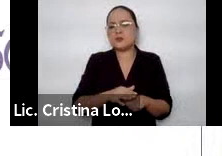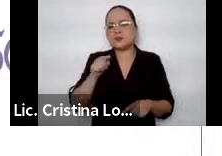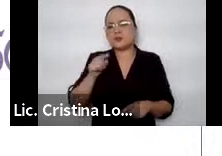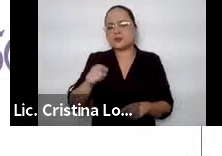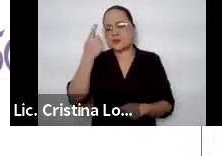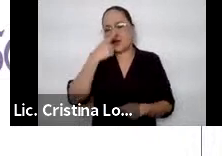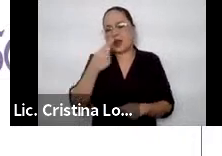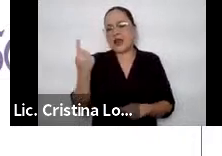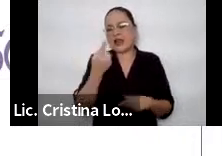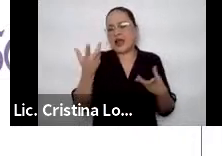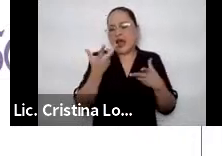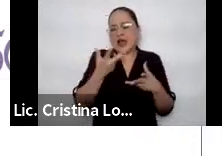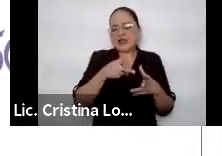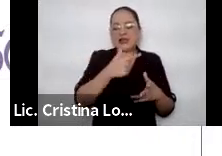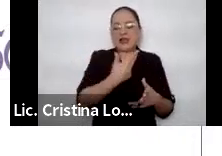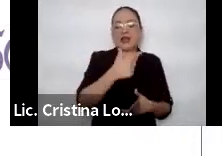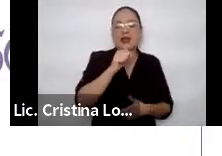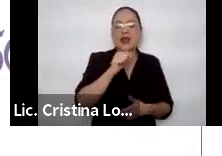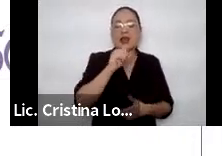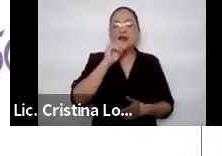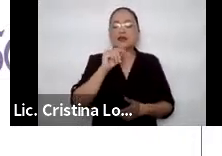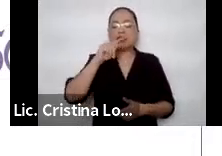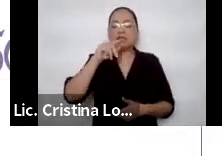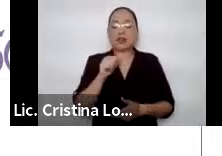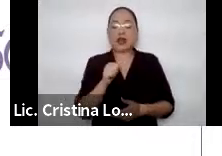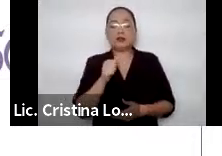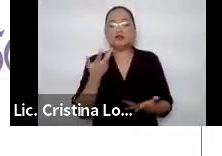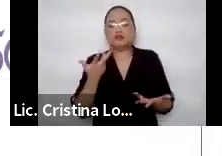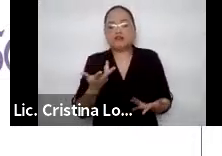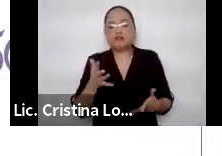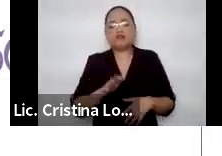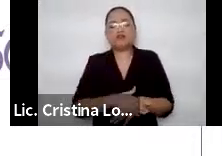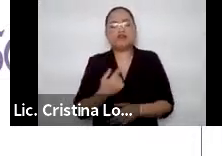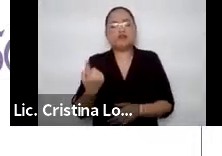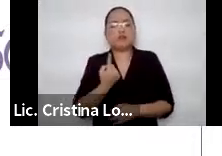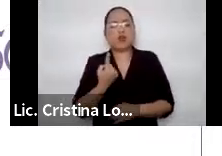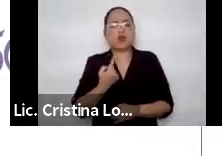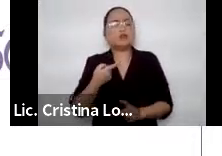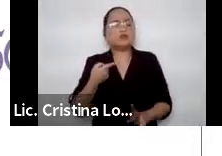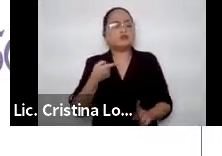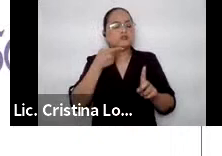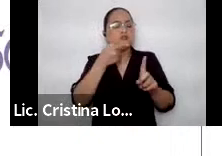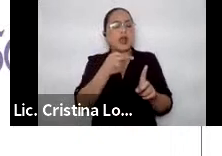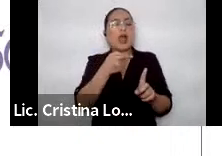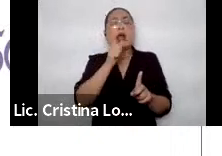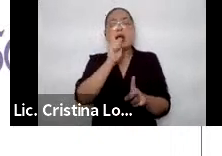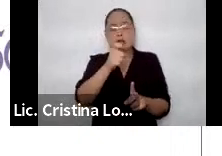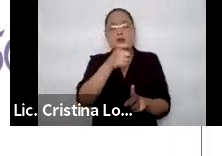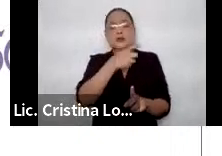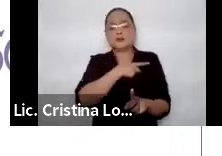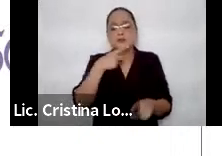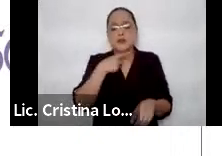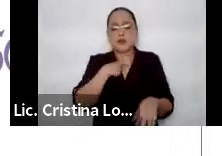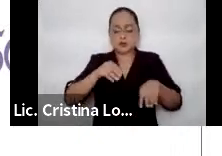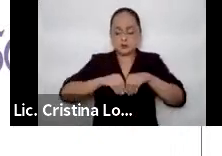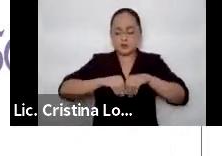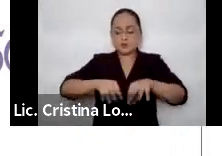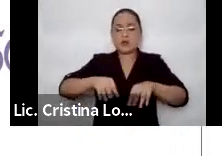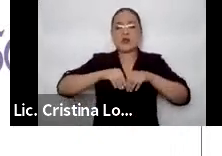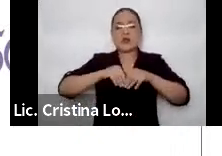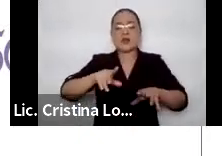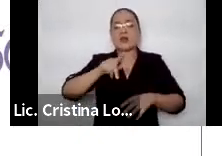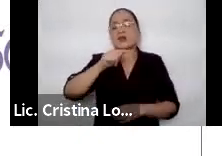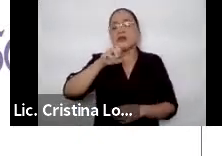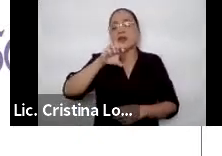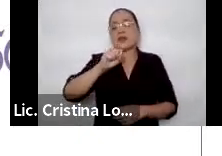para la que fue creada la Gaceta del Semanario? Su finalidad fue publicar las tesis